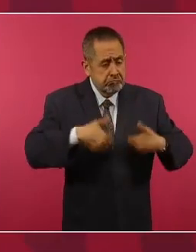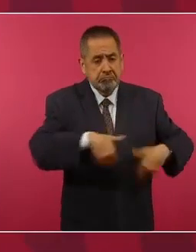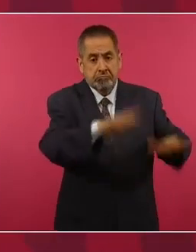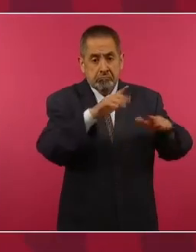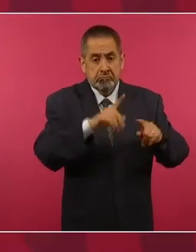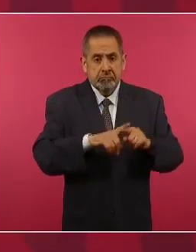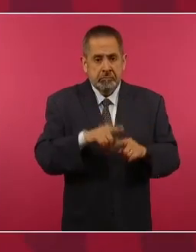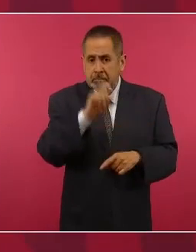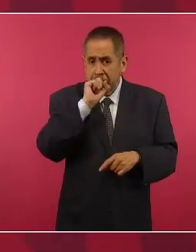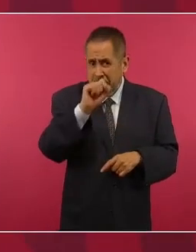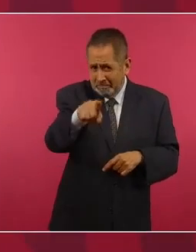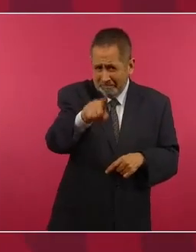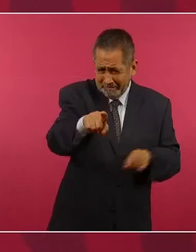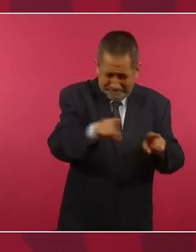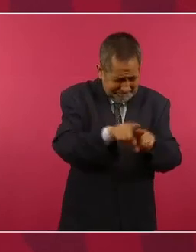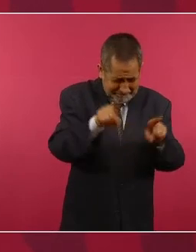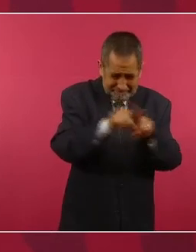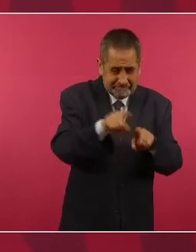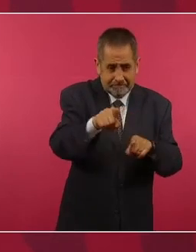por lo mismo